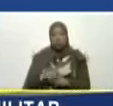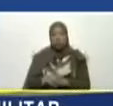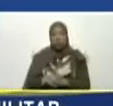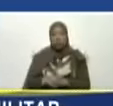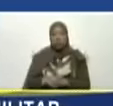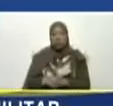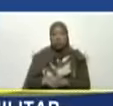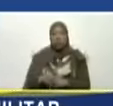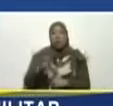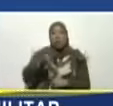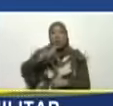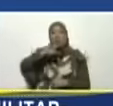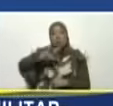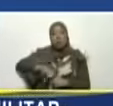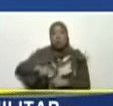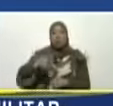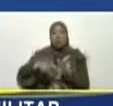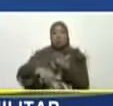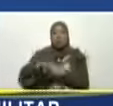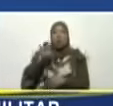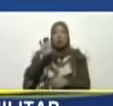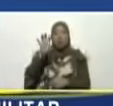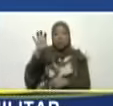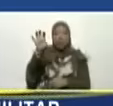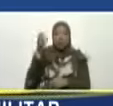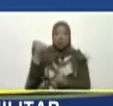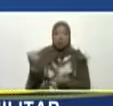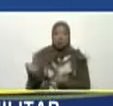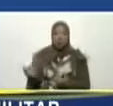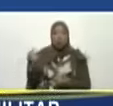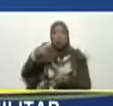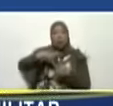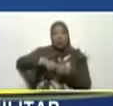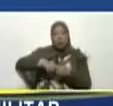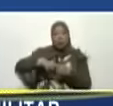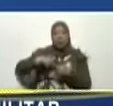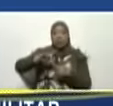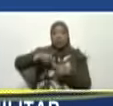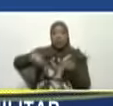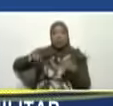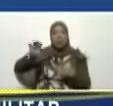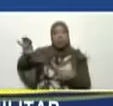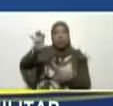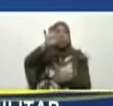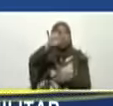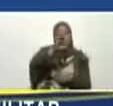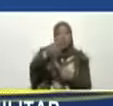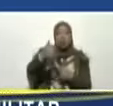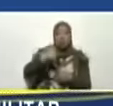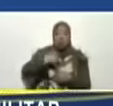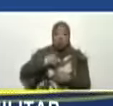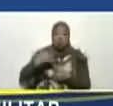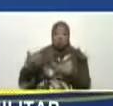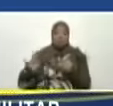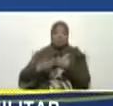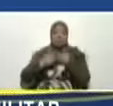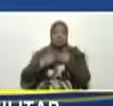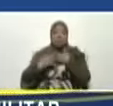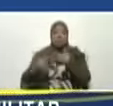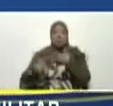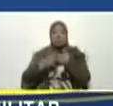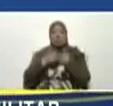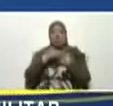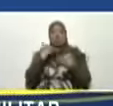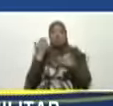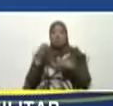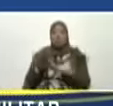Los enemigos de nuestra patria, externos e internos, han tratado de matarme una y otra